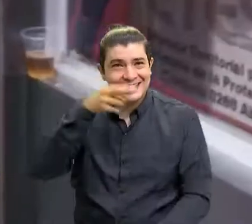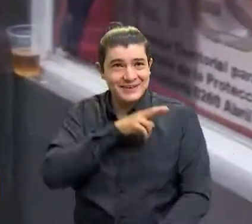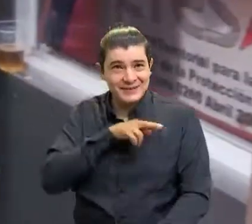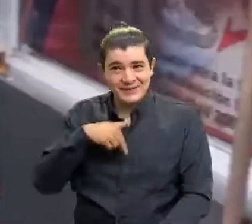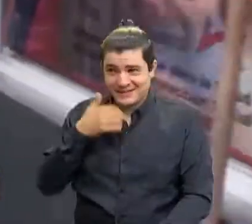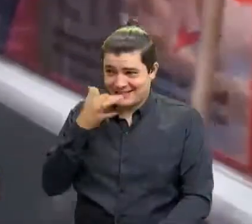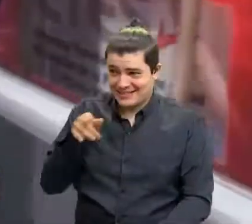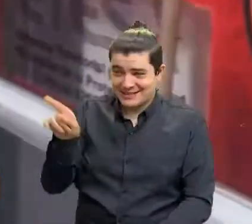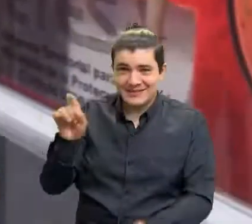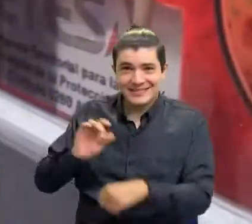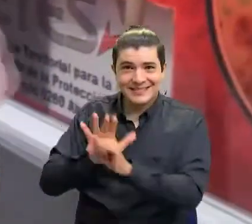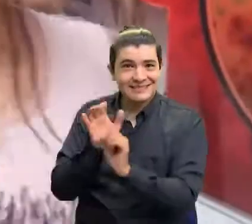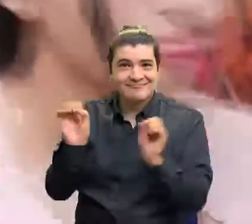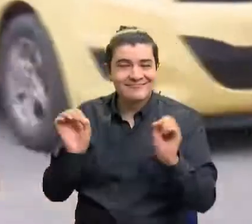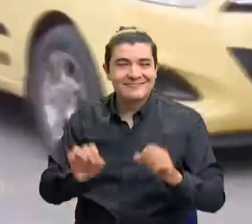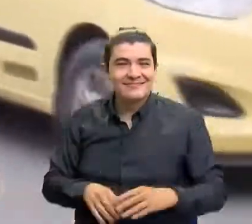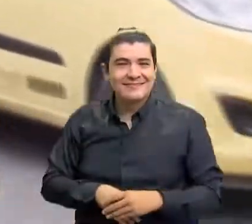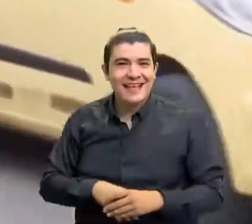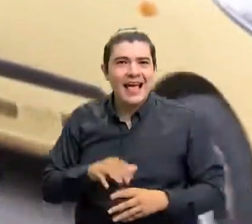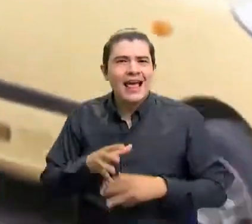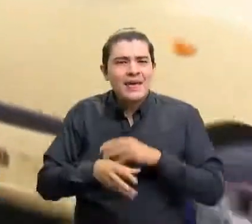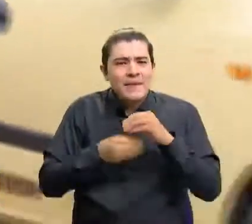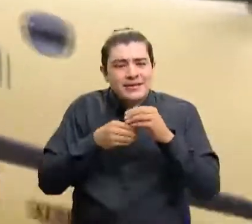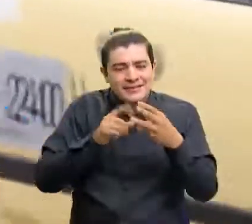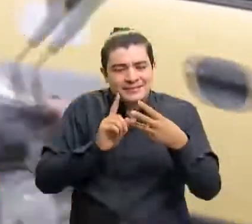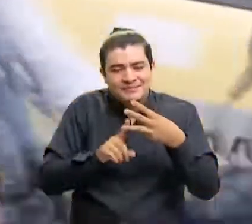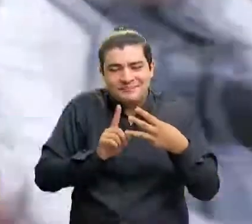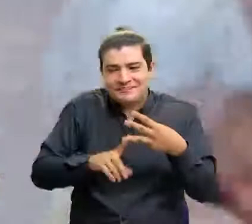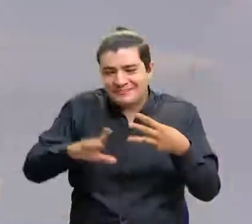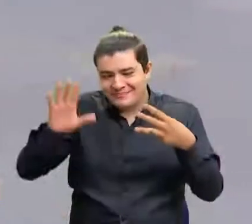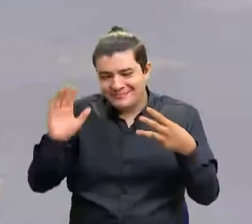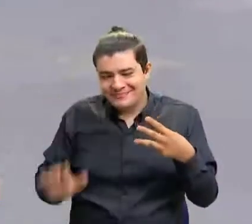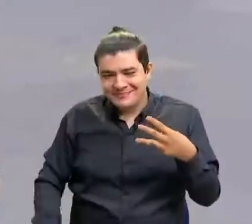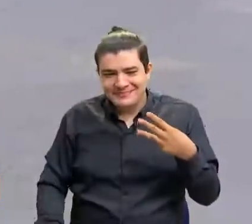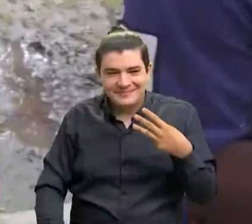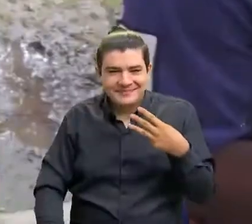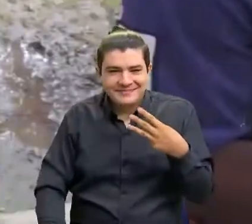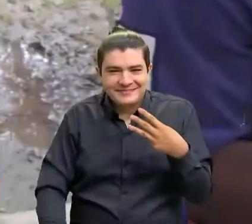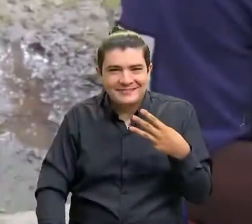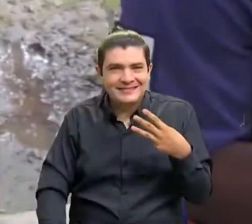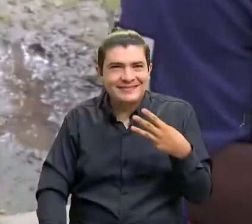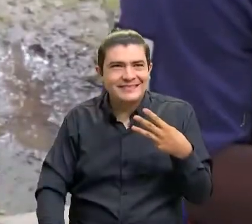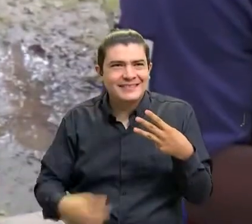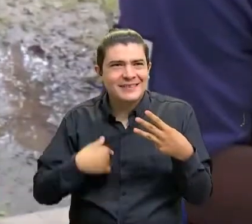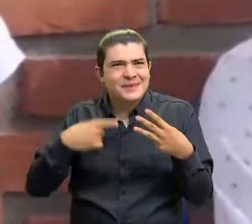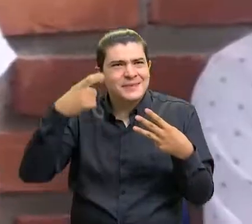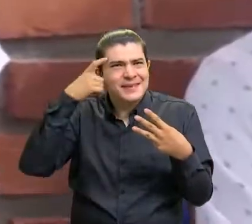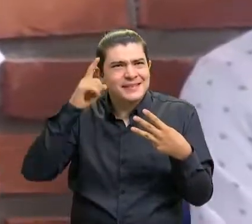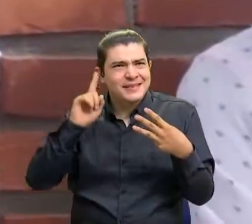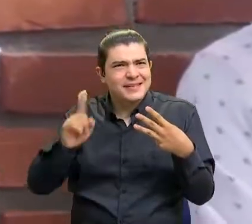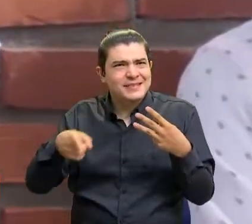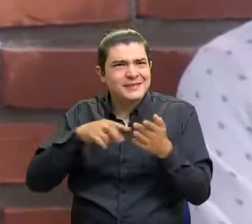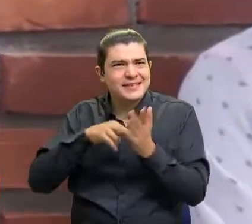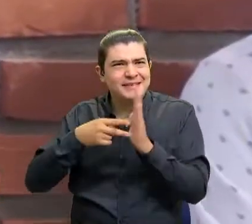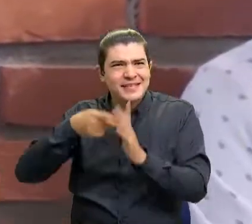barco beach y tercero porque lamentablemente veo que solo está narrando algo como político